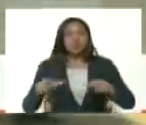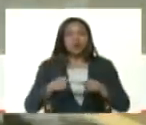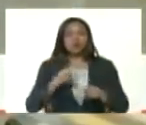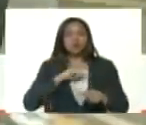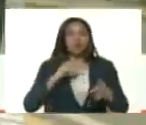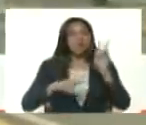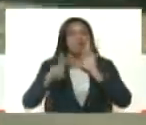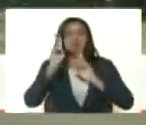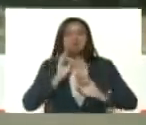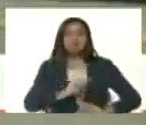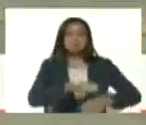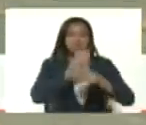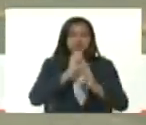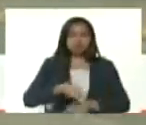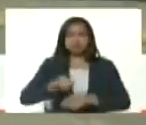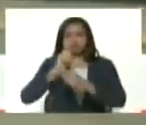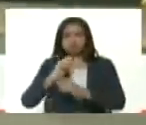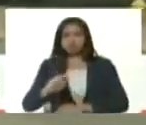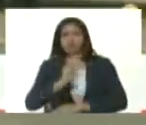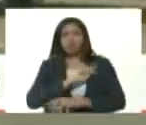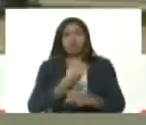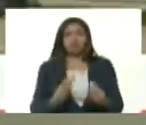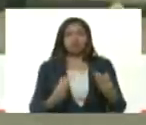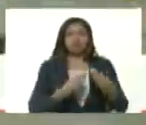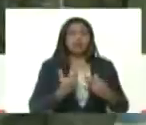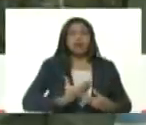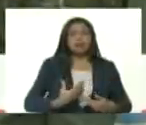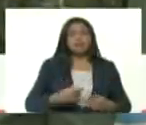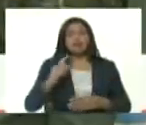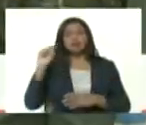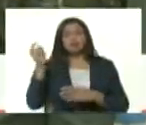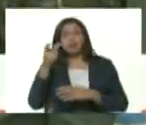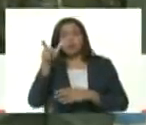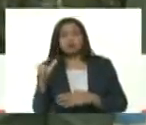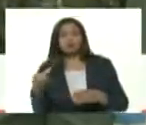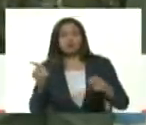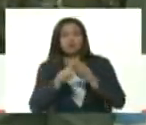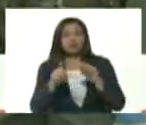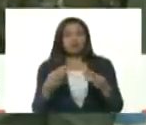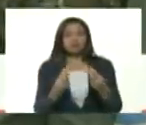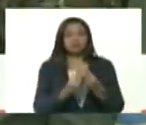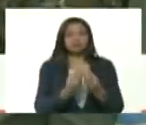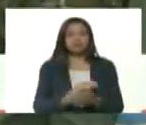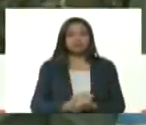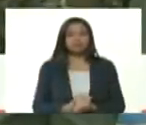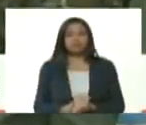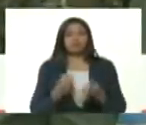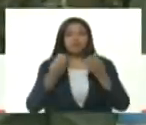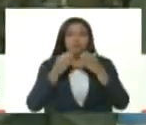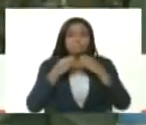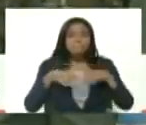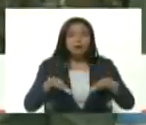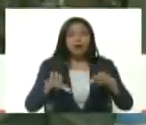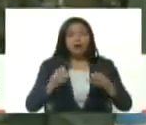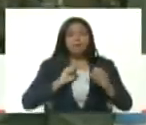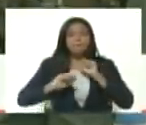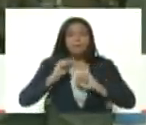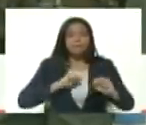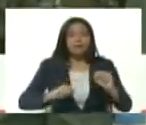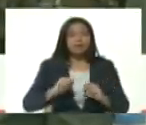hemos desinfectado entre poder popular, alcaldía, gobernación y gobierno nacional. Están desplegados más de 12.000